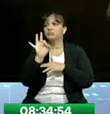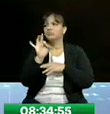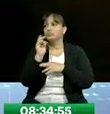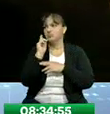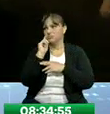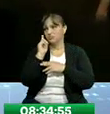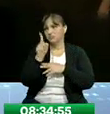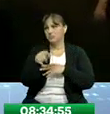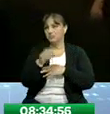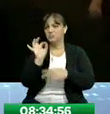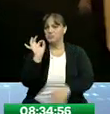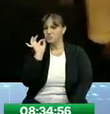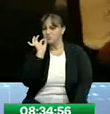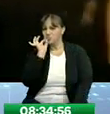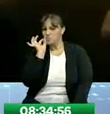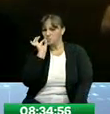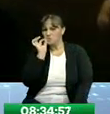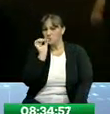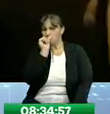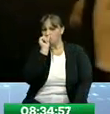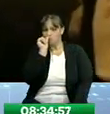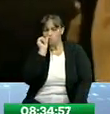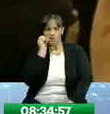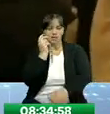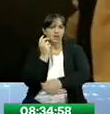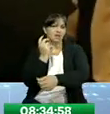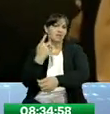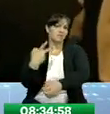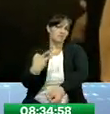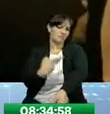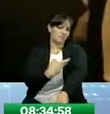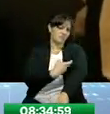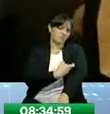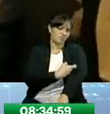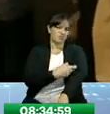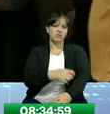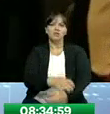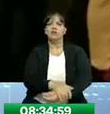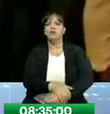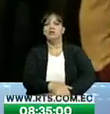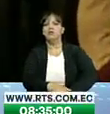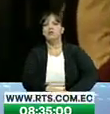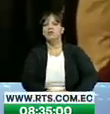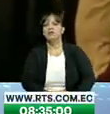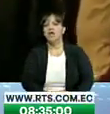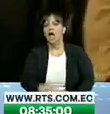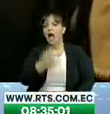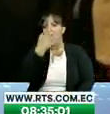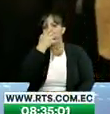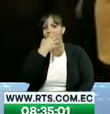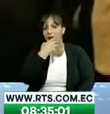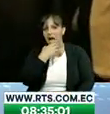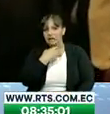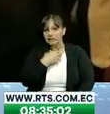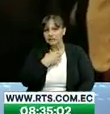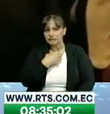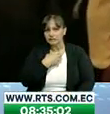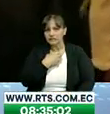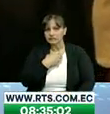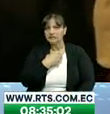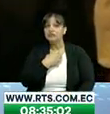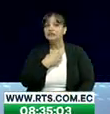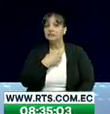cosas que son de los drogadictos son son este pipas las manzanas uno las botas los perros se la comen parece